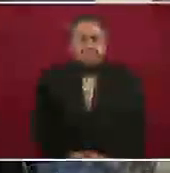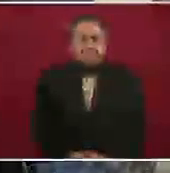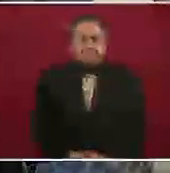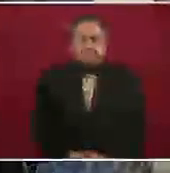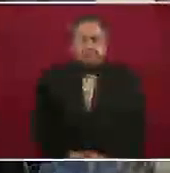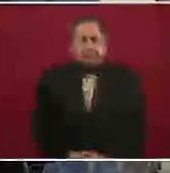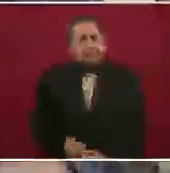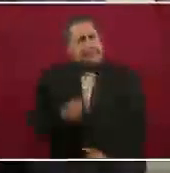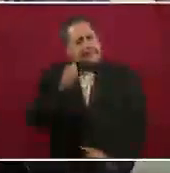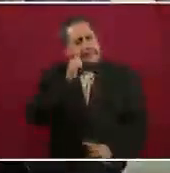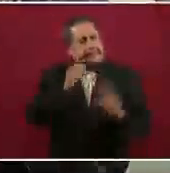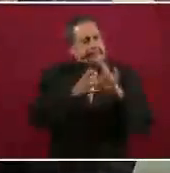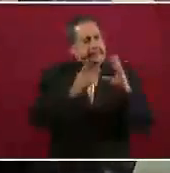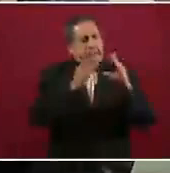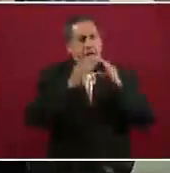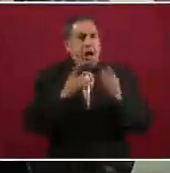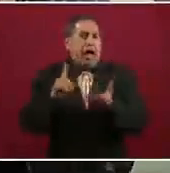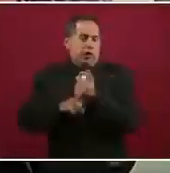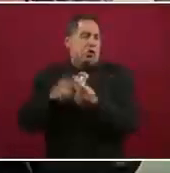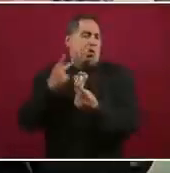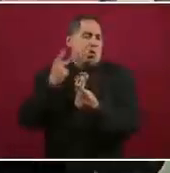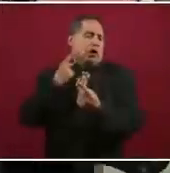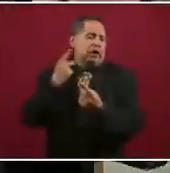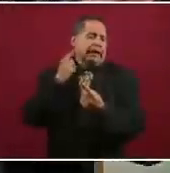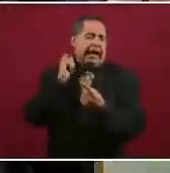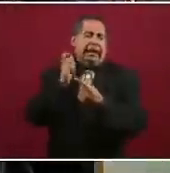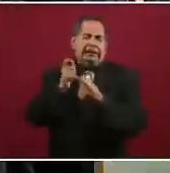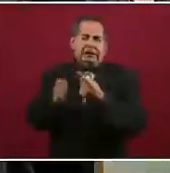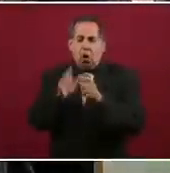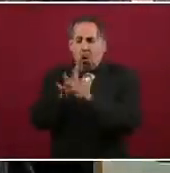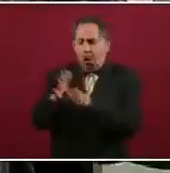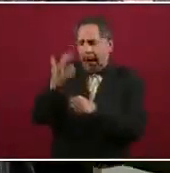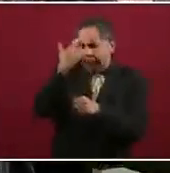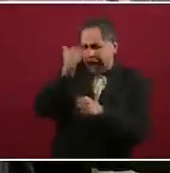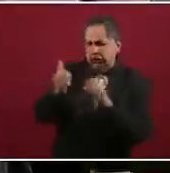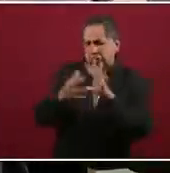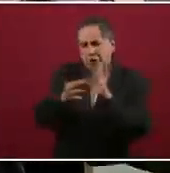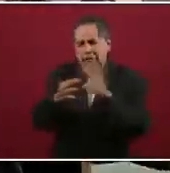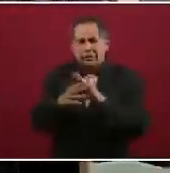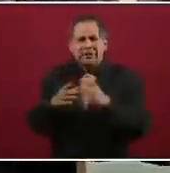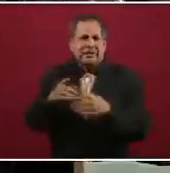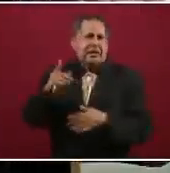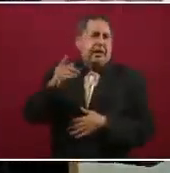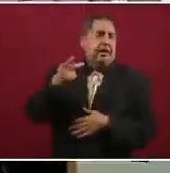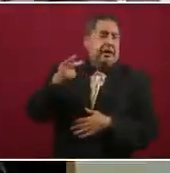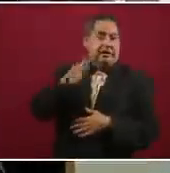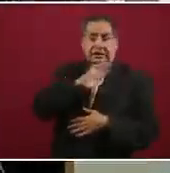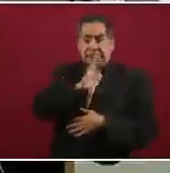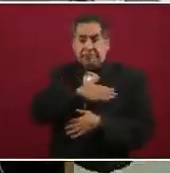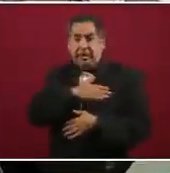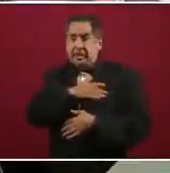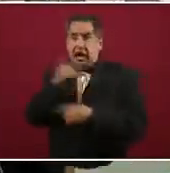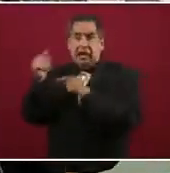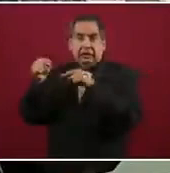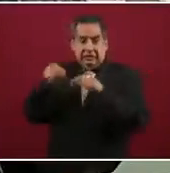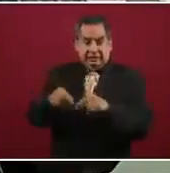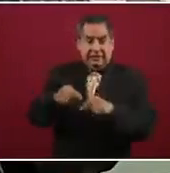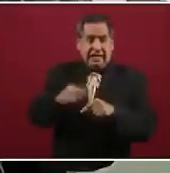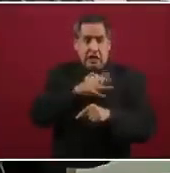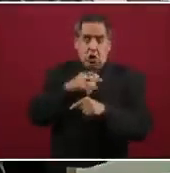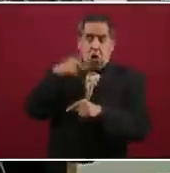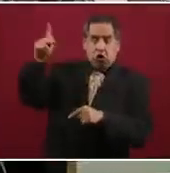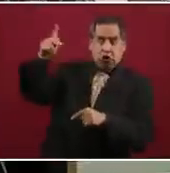Casi siempre nos han hablado de los motivos políticos, las razones de los criollos, que son válidas y